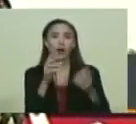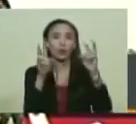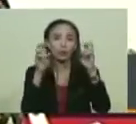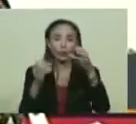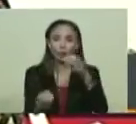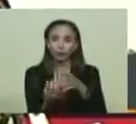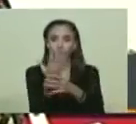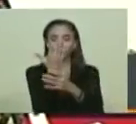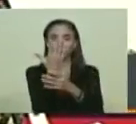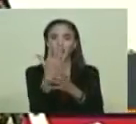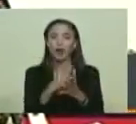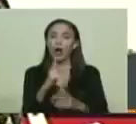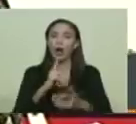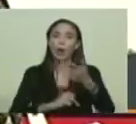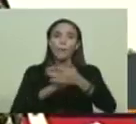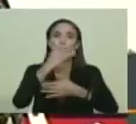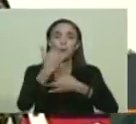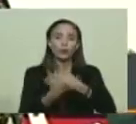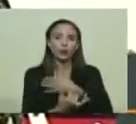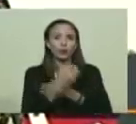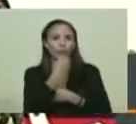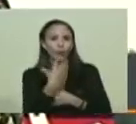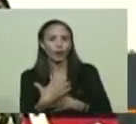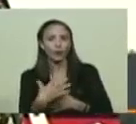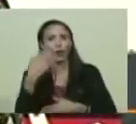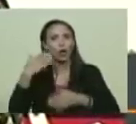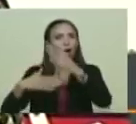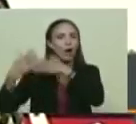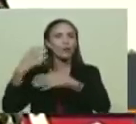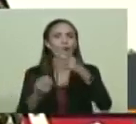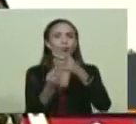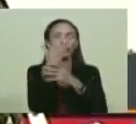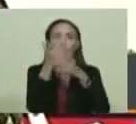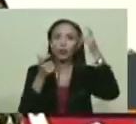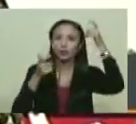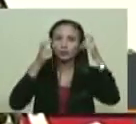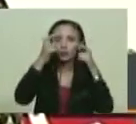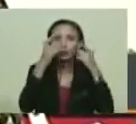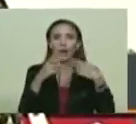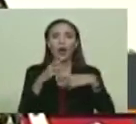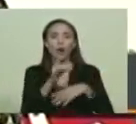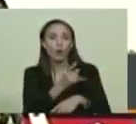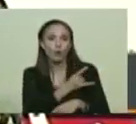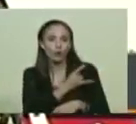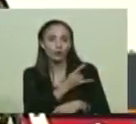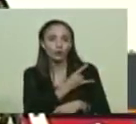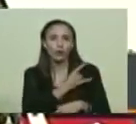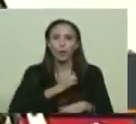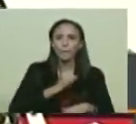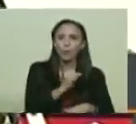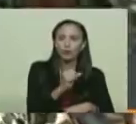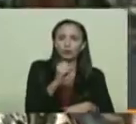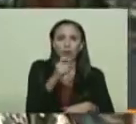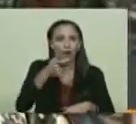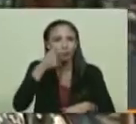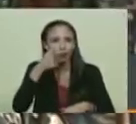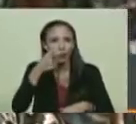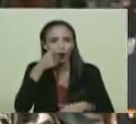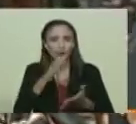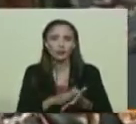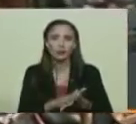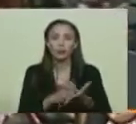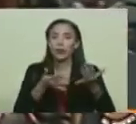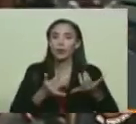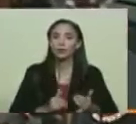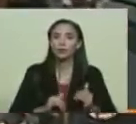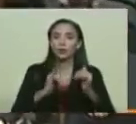de uno de los proyectos más hermosos que fundó el comandante Hugo Chávez, que es la Universidad Experimental de la Seguridad, y su hija